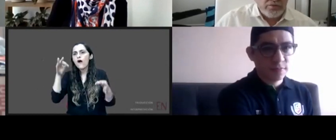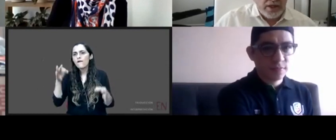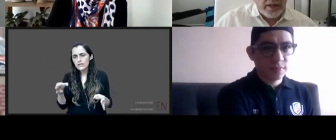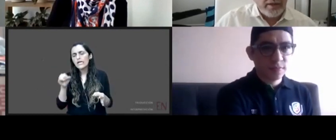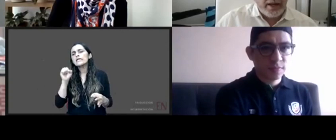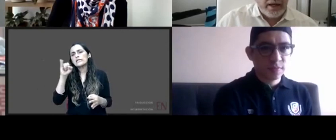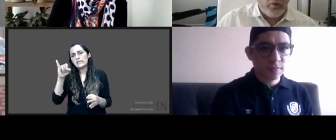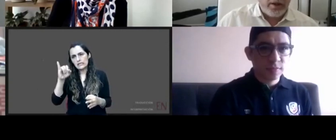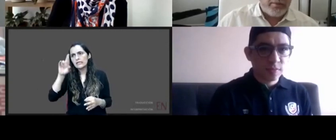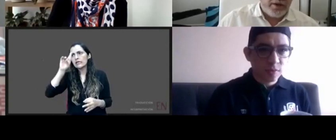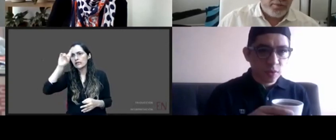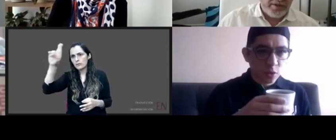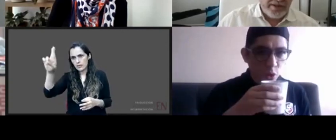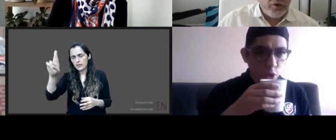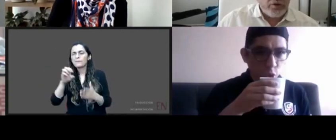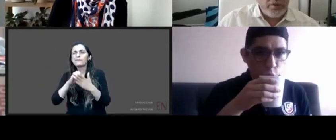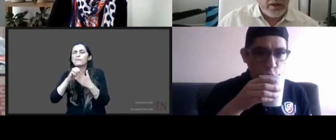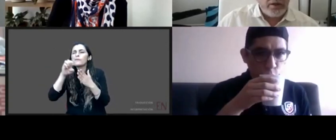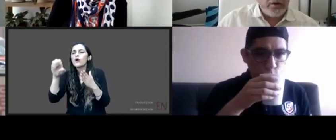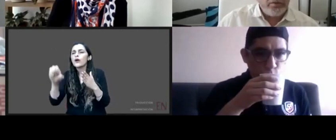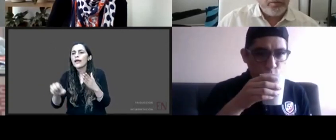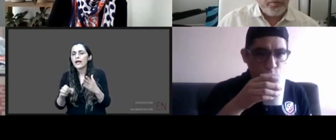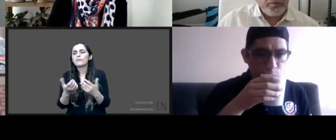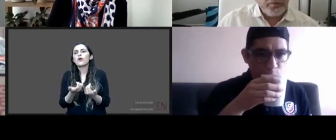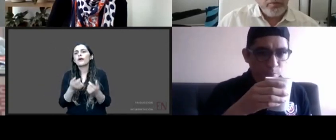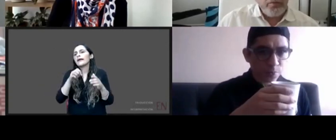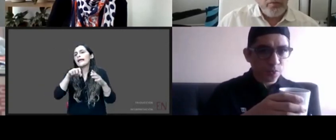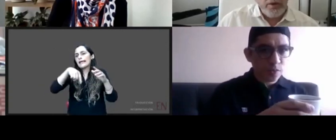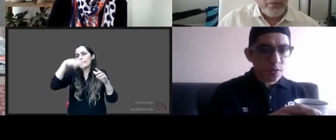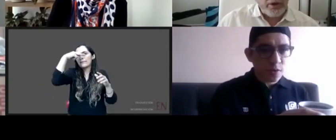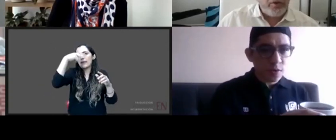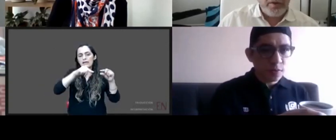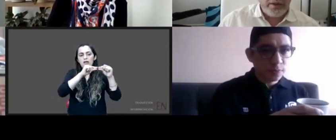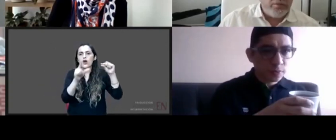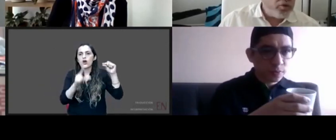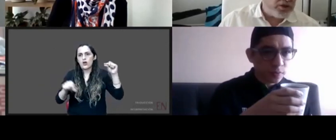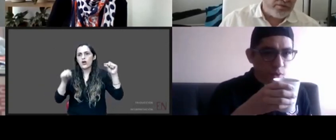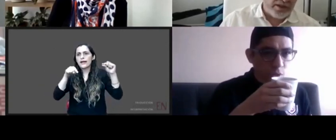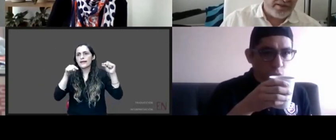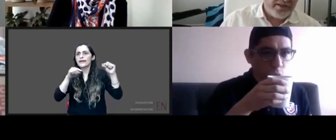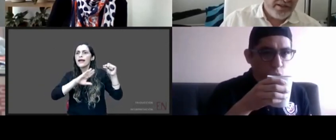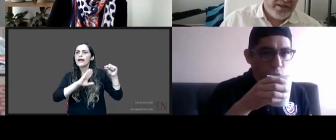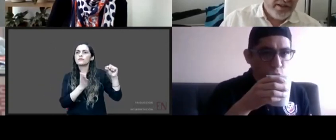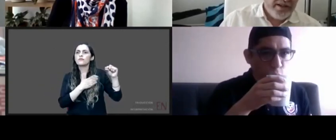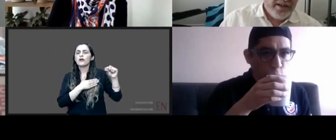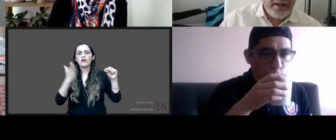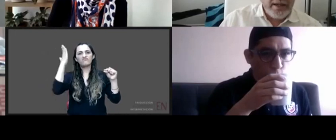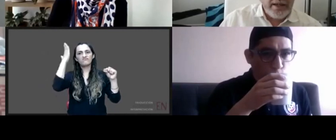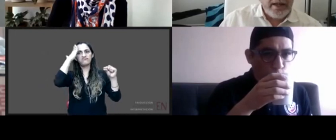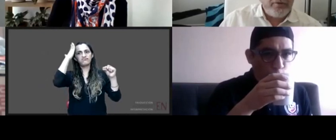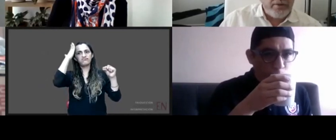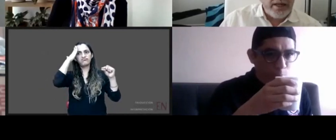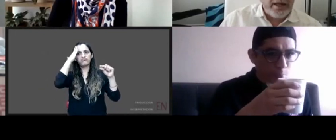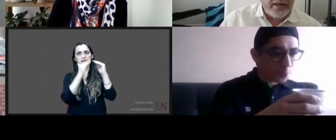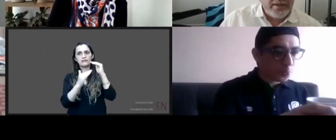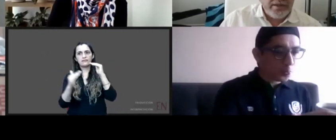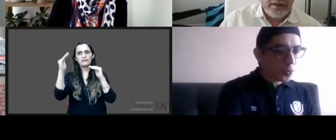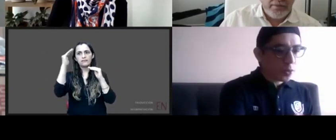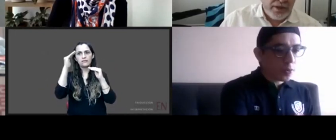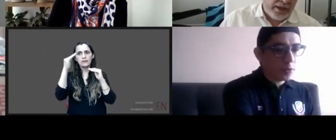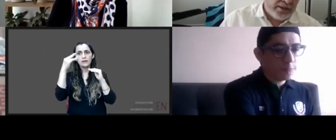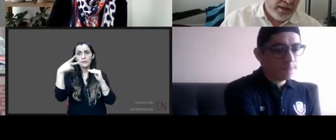español es la lengua de más prestigio en México, pero existen muchas más. Y las